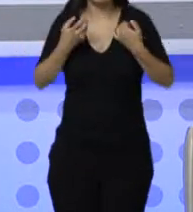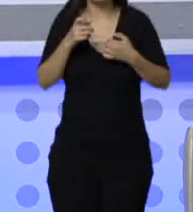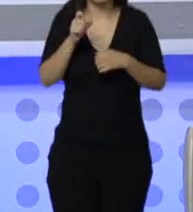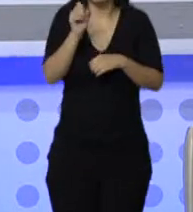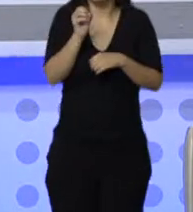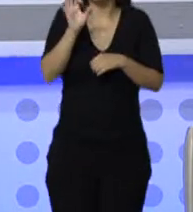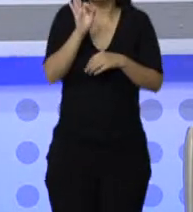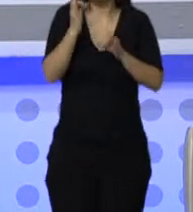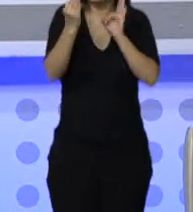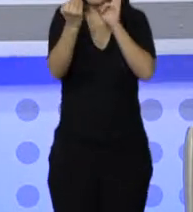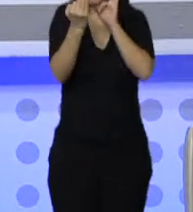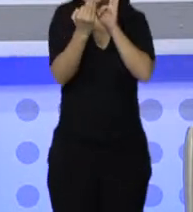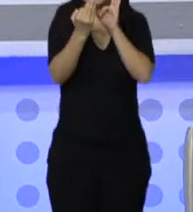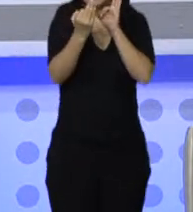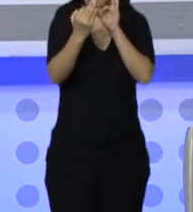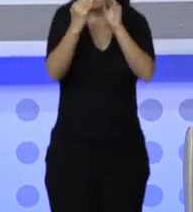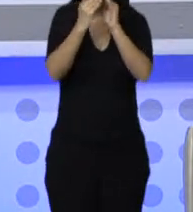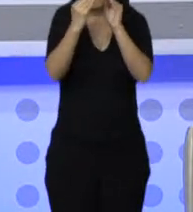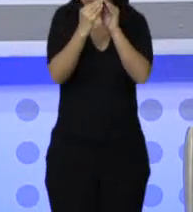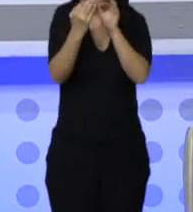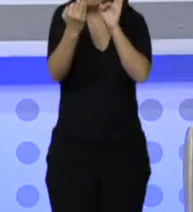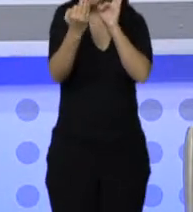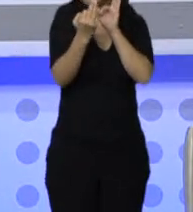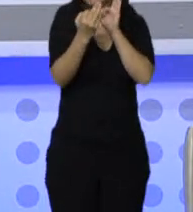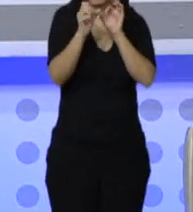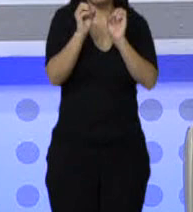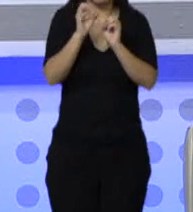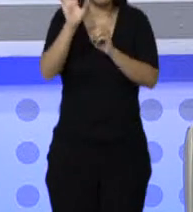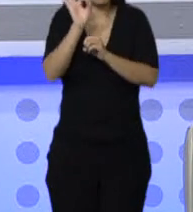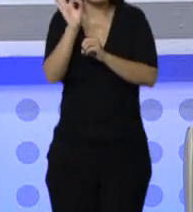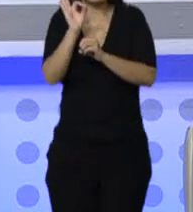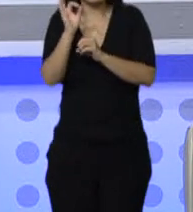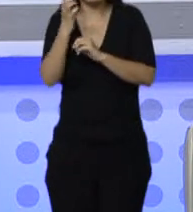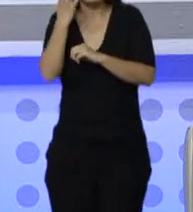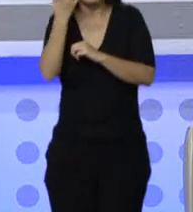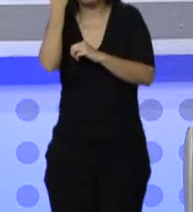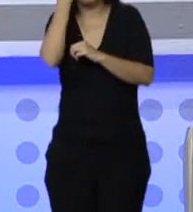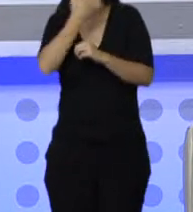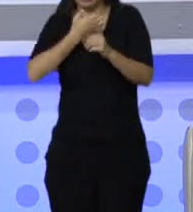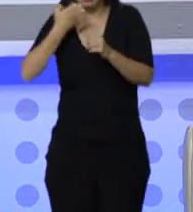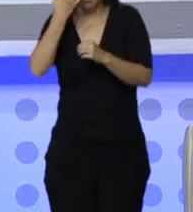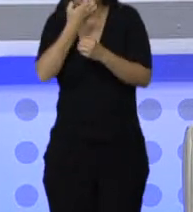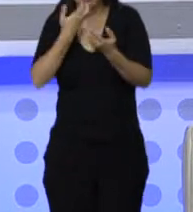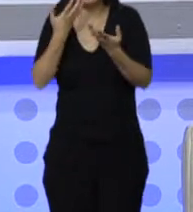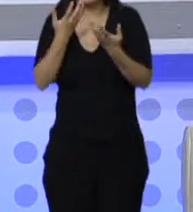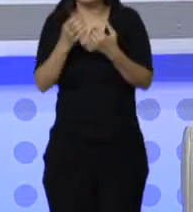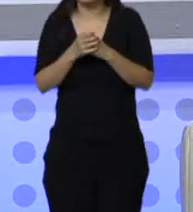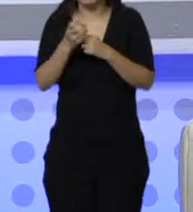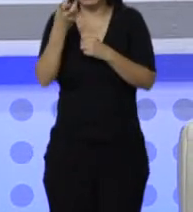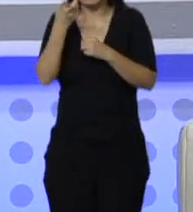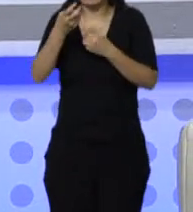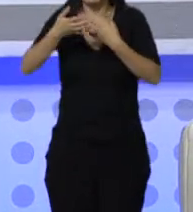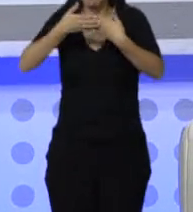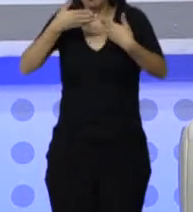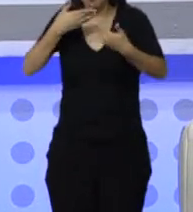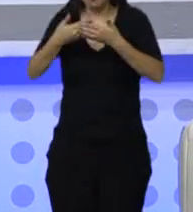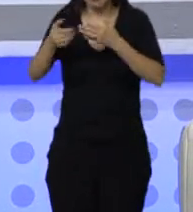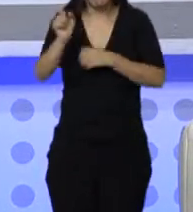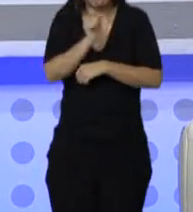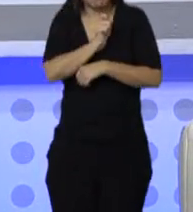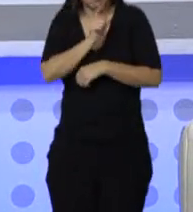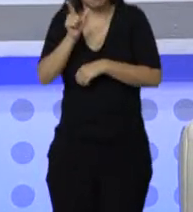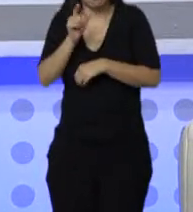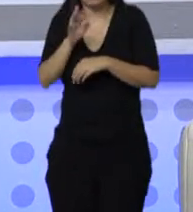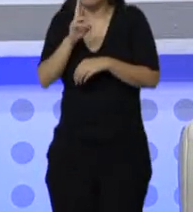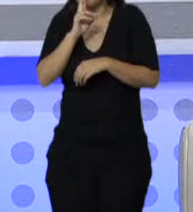cerca de su casa o porque realmente el sistema educativo que se utiliza en la institución es el mejor desde